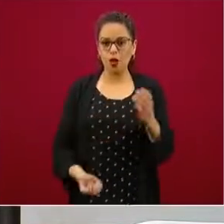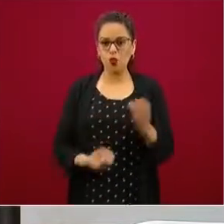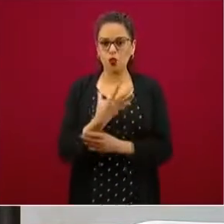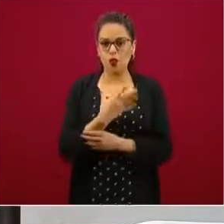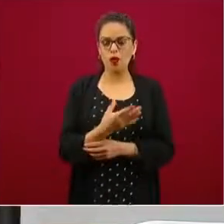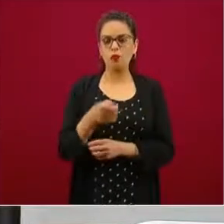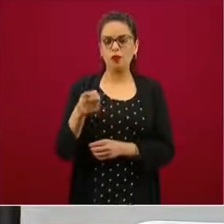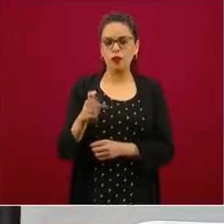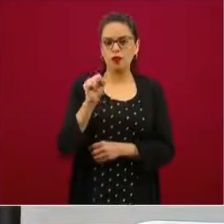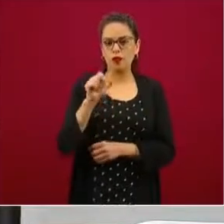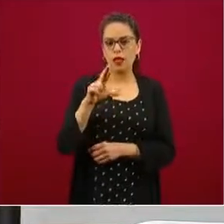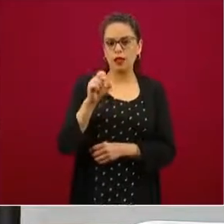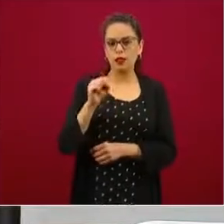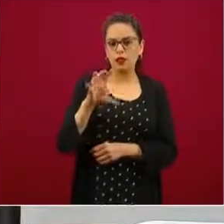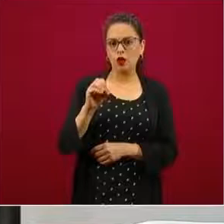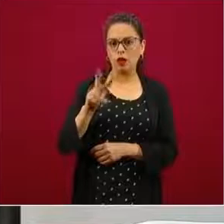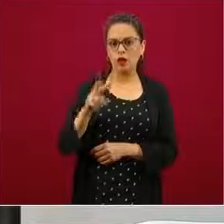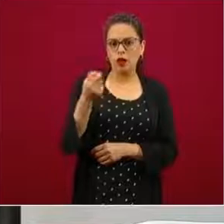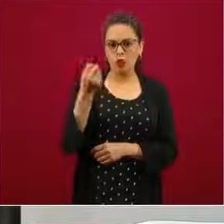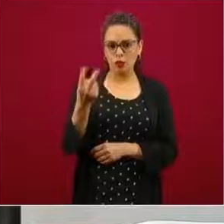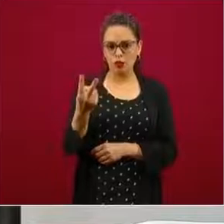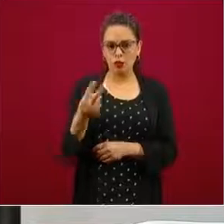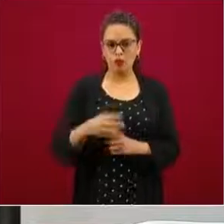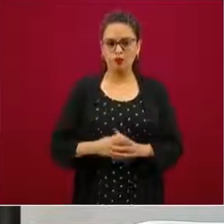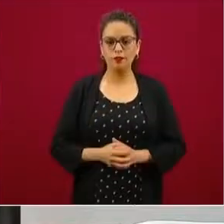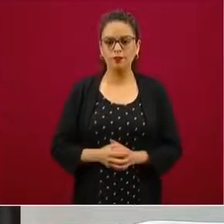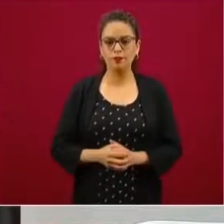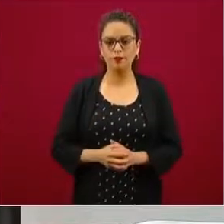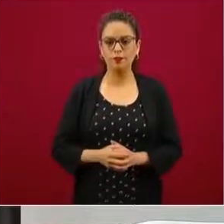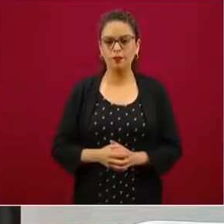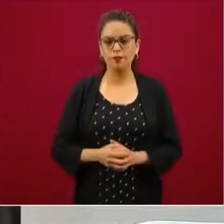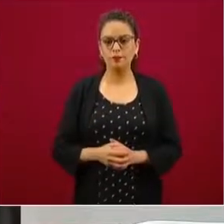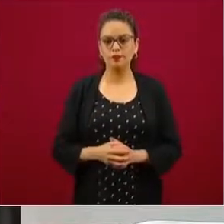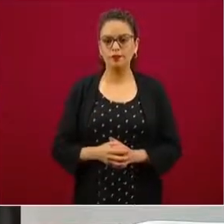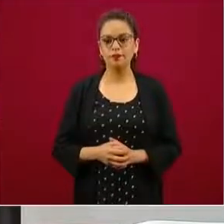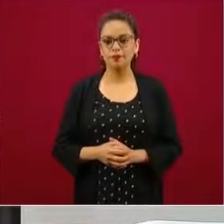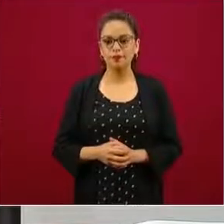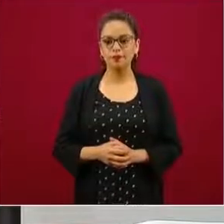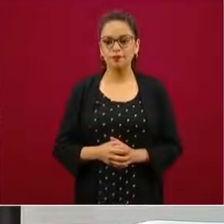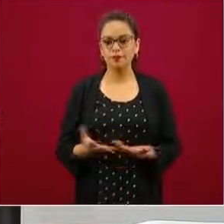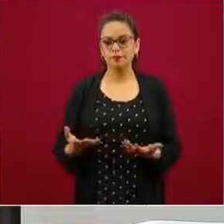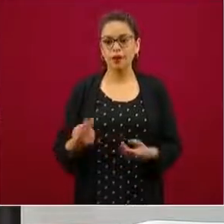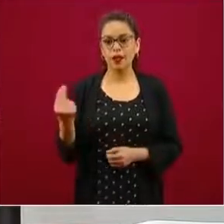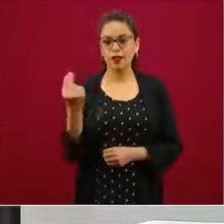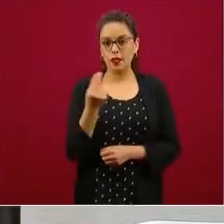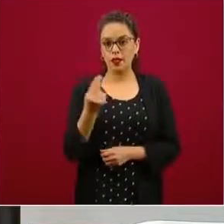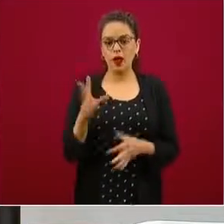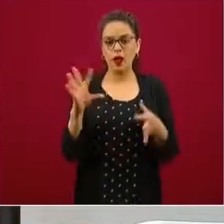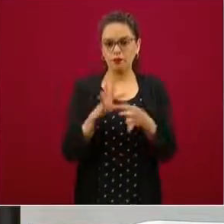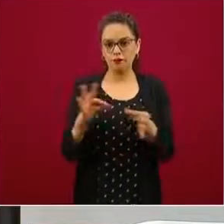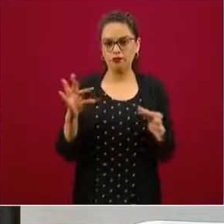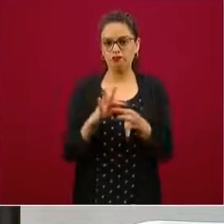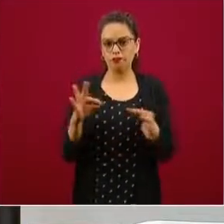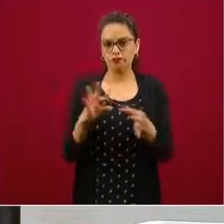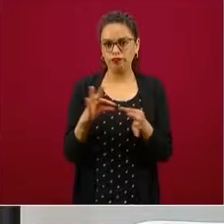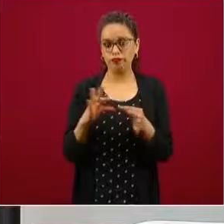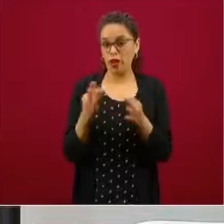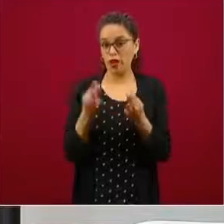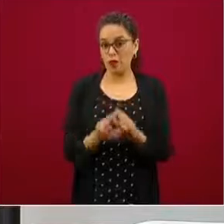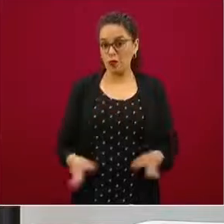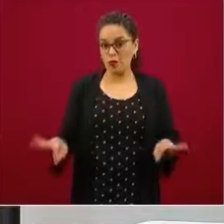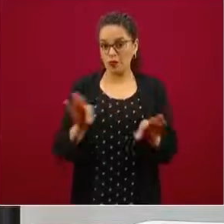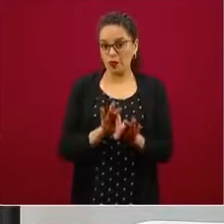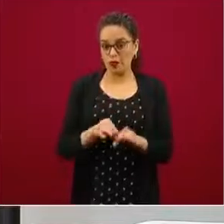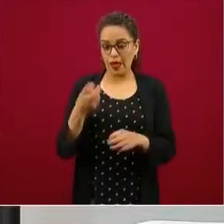SARS-CoV-2. Hoy tenemos varios elementos que comentar, que son parte de lo que hemos estado platicando a lo largo de la